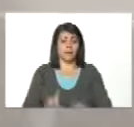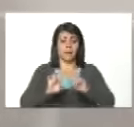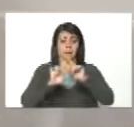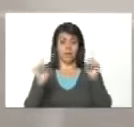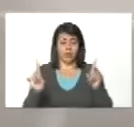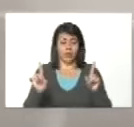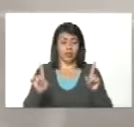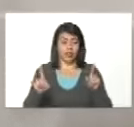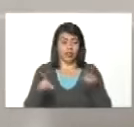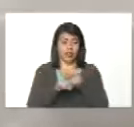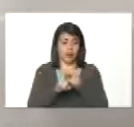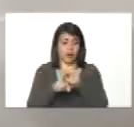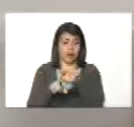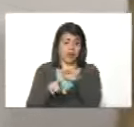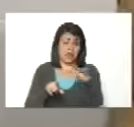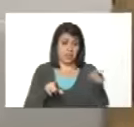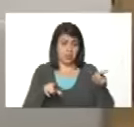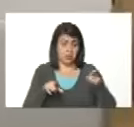Pero como ellos